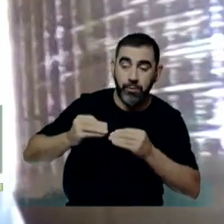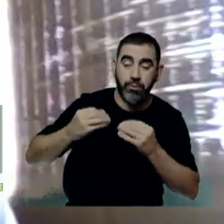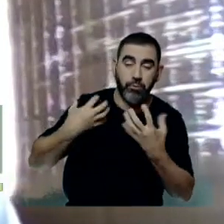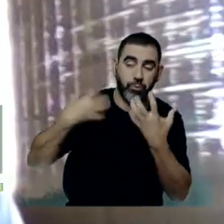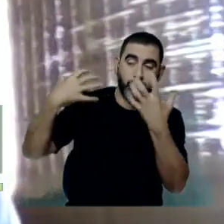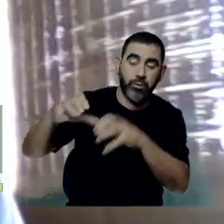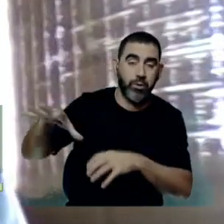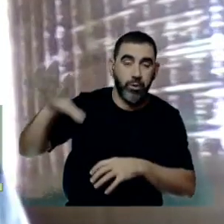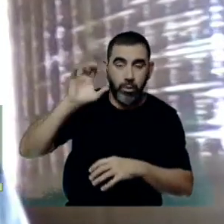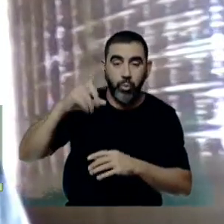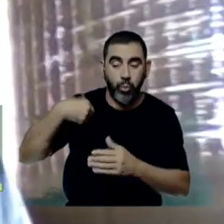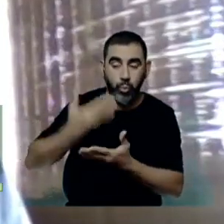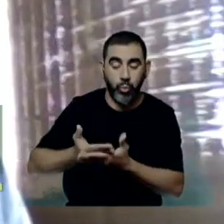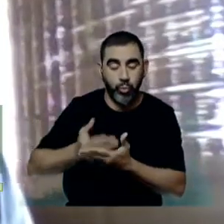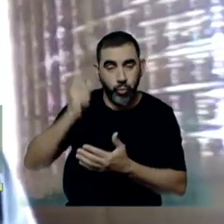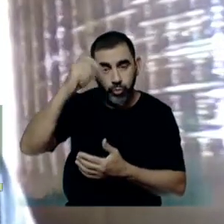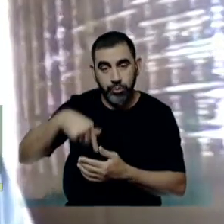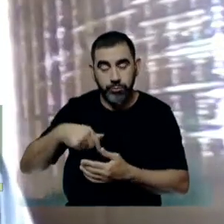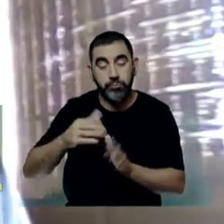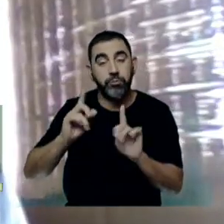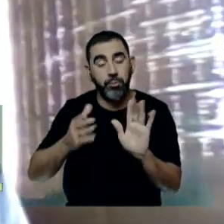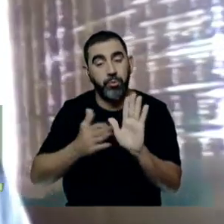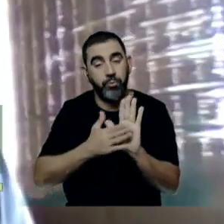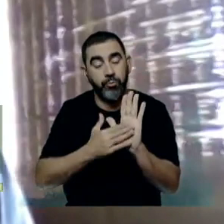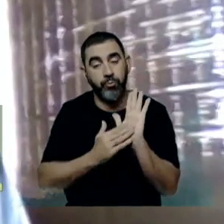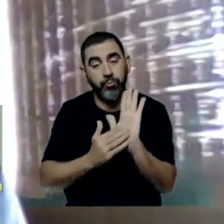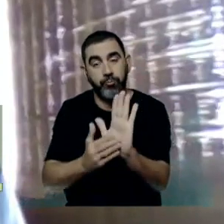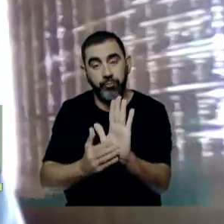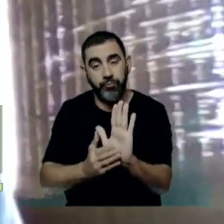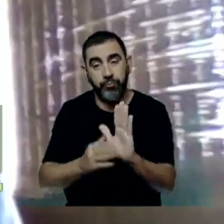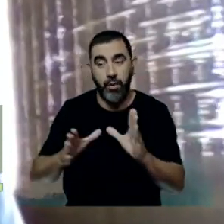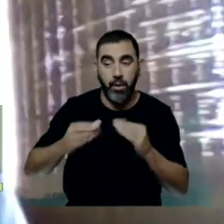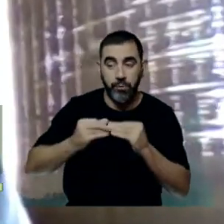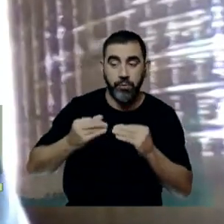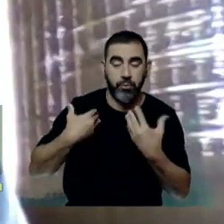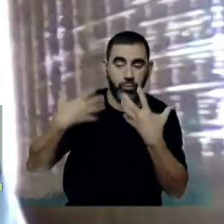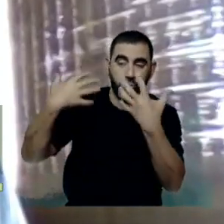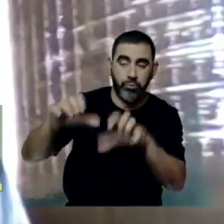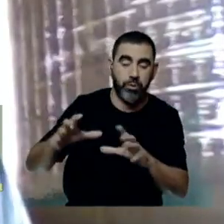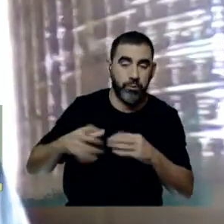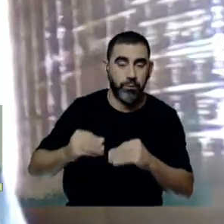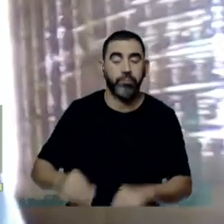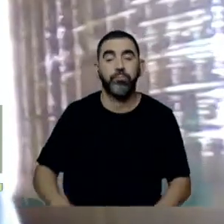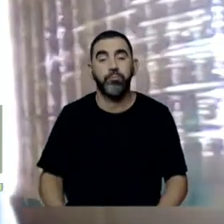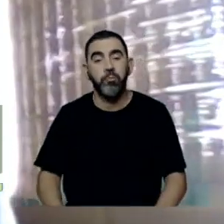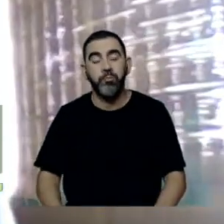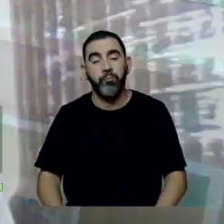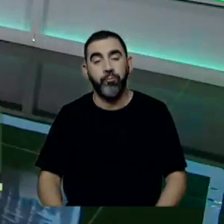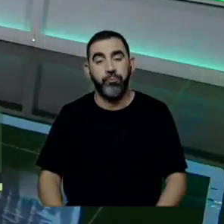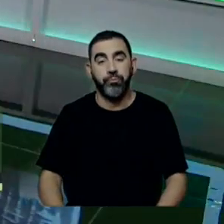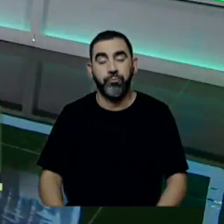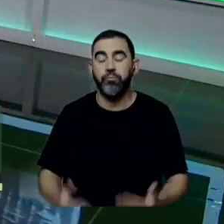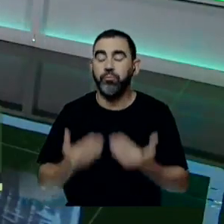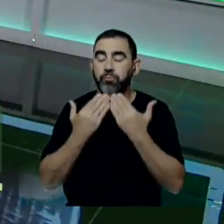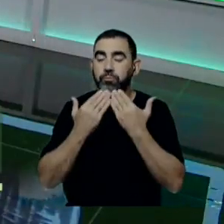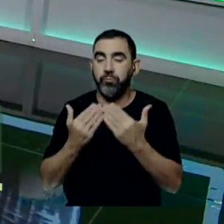o no nos va a escuchar. Y las pruebas que presentamos, si las van a considerar o no las van a considerar. Marcel,